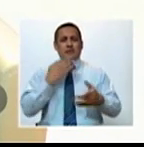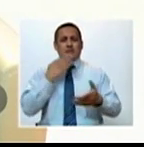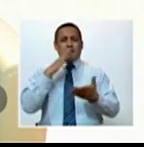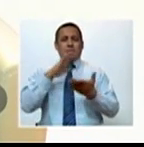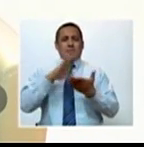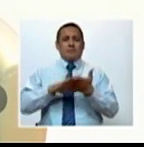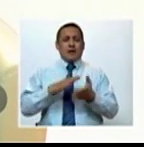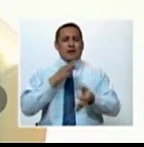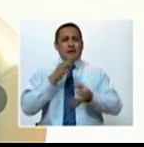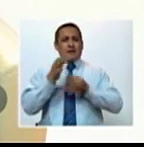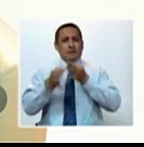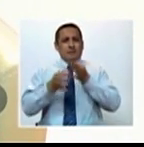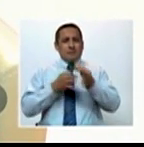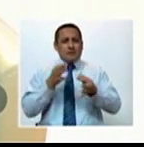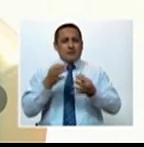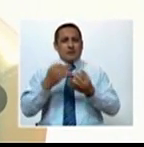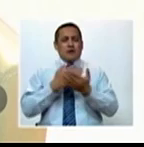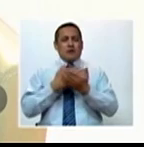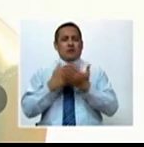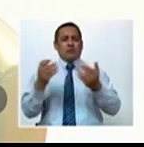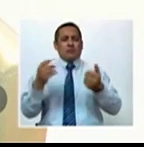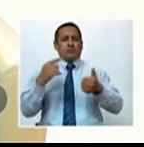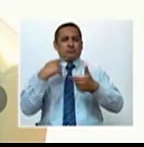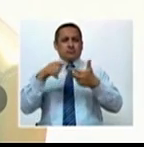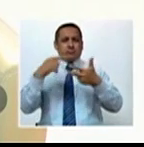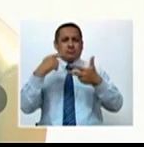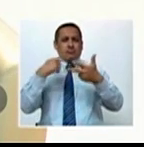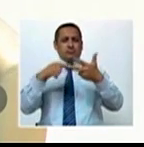delito, las circunstancias, en fin,